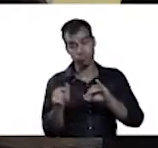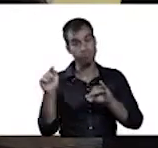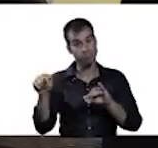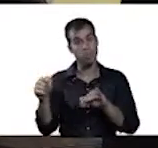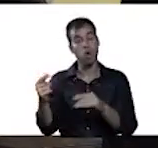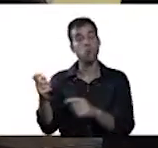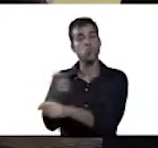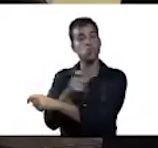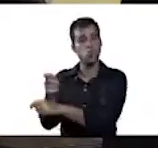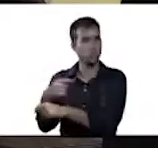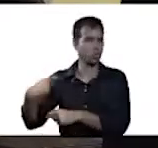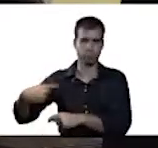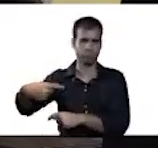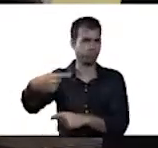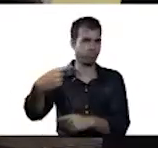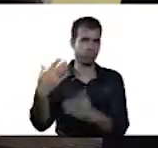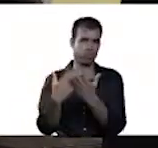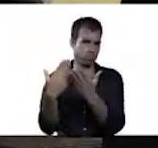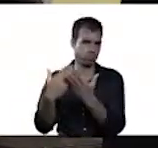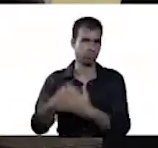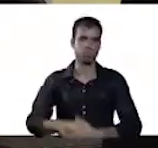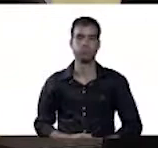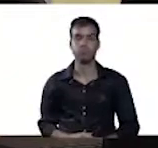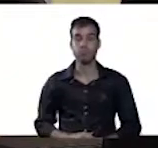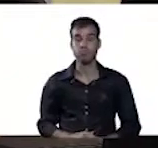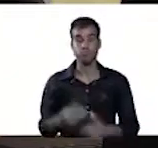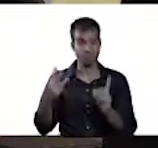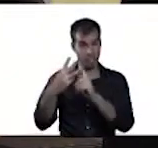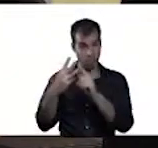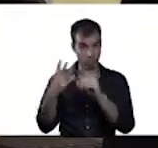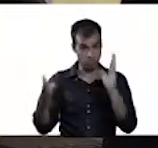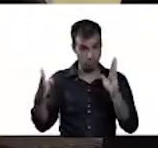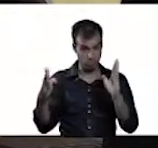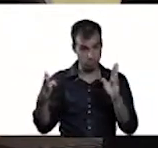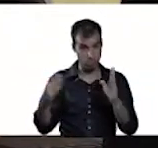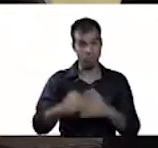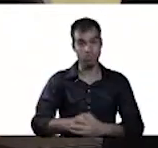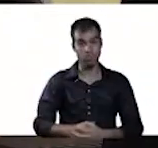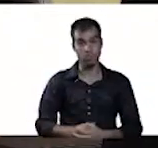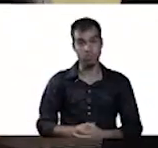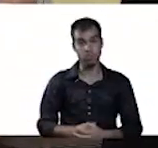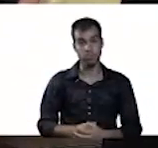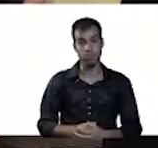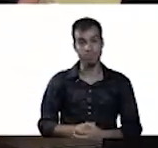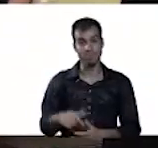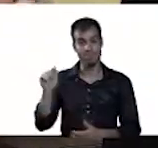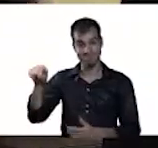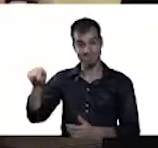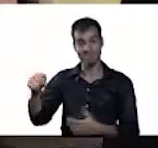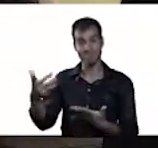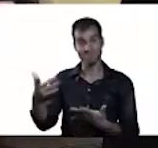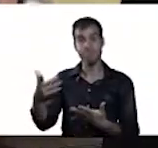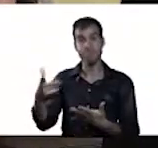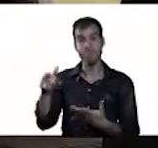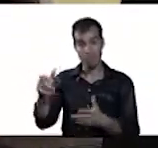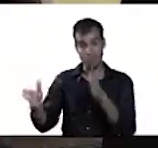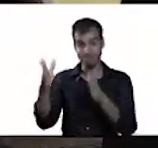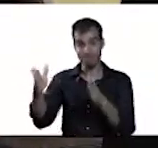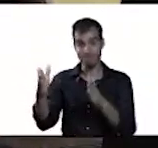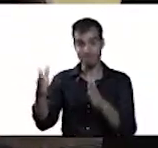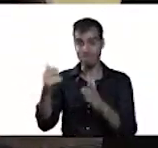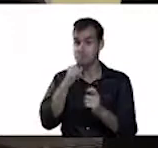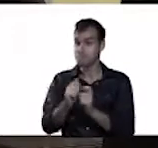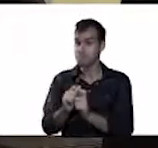En el caso de tercer semestre, que el curso regular suele abarcar en este periodo mayor cantidad